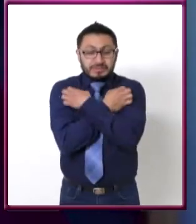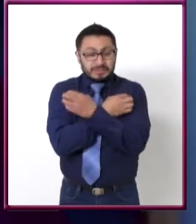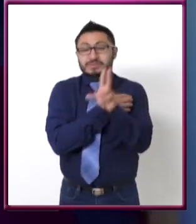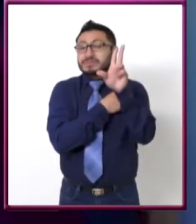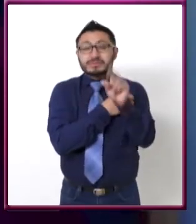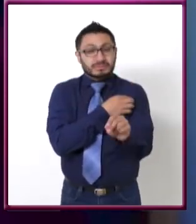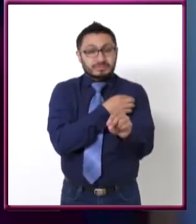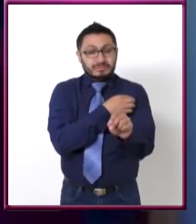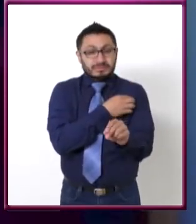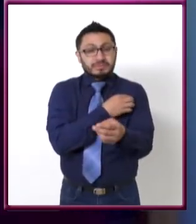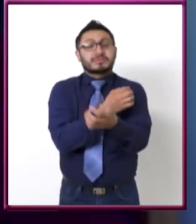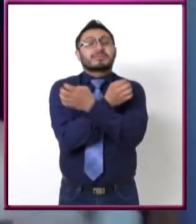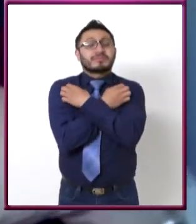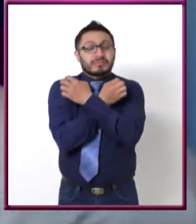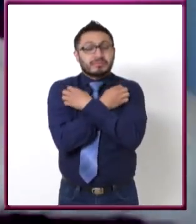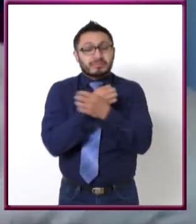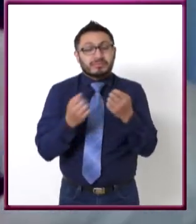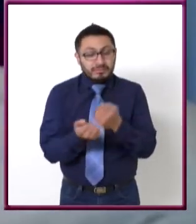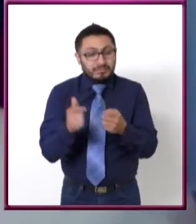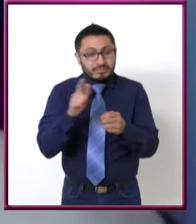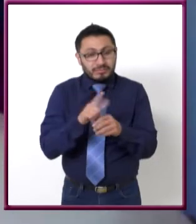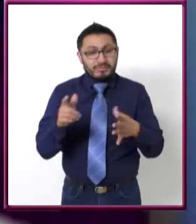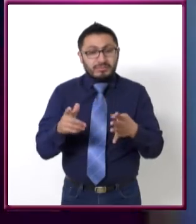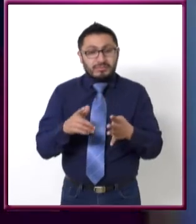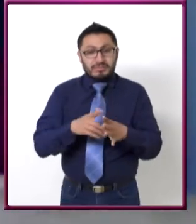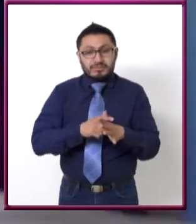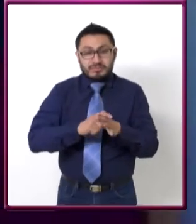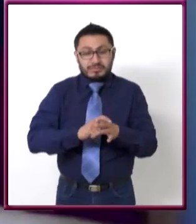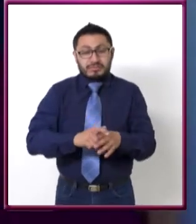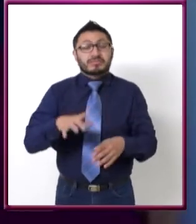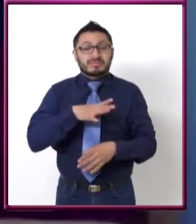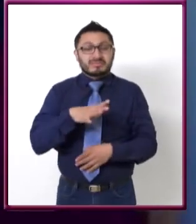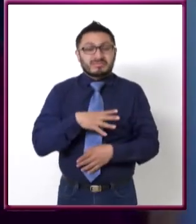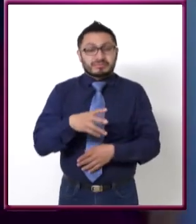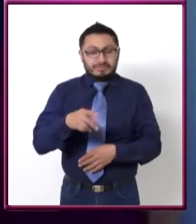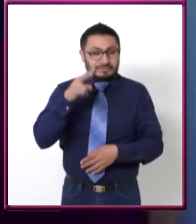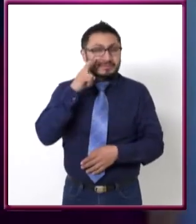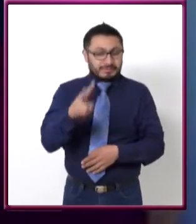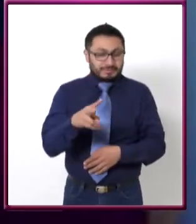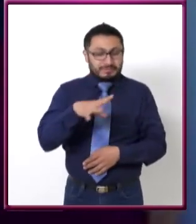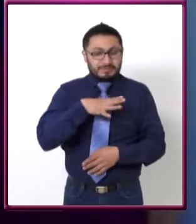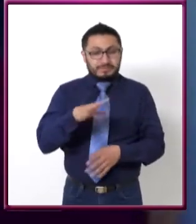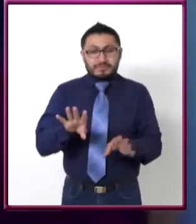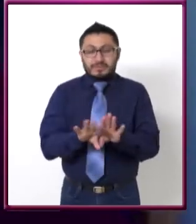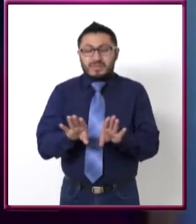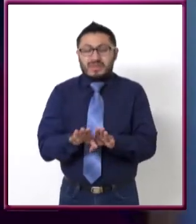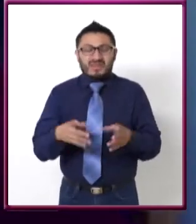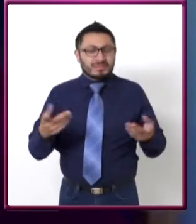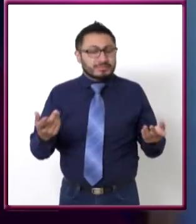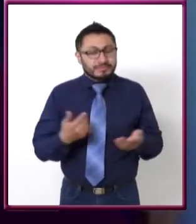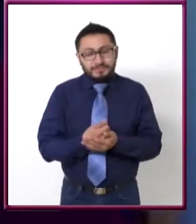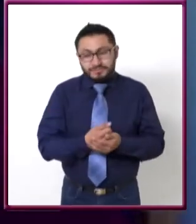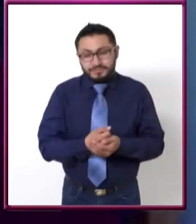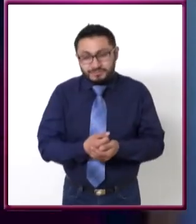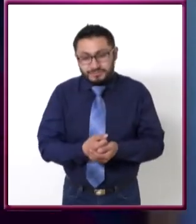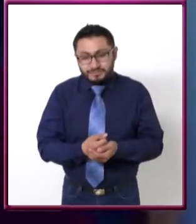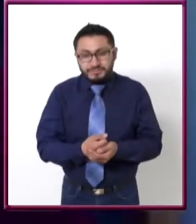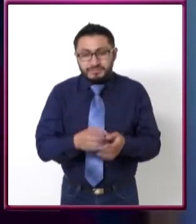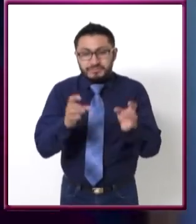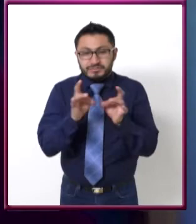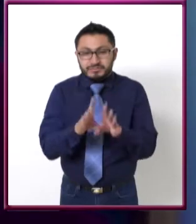educación, no, por la educación social que tenemos. O sea, hay una cuestión